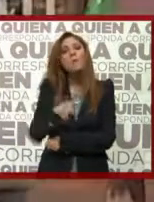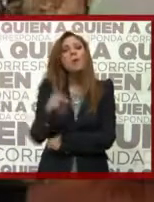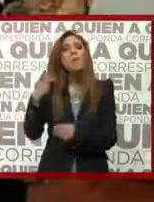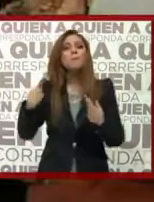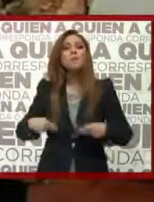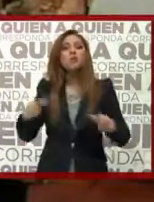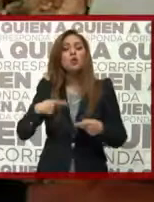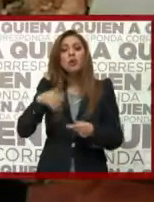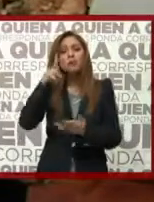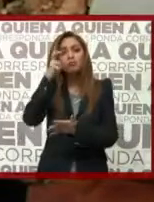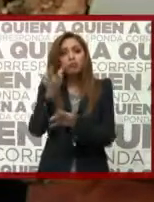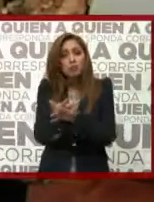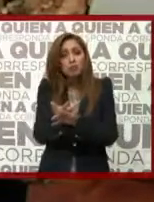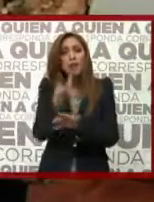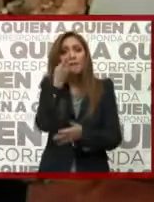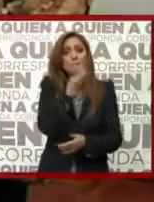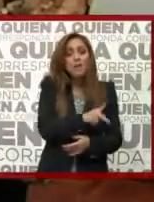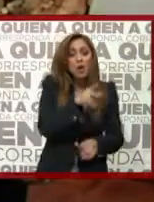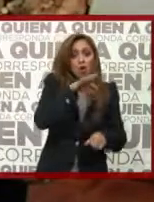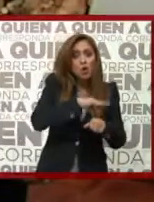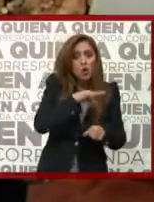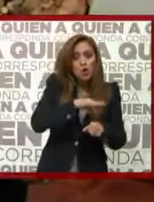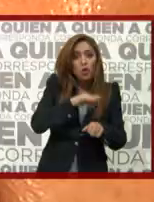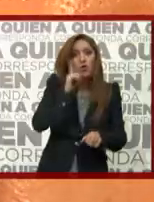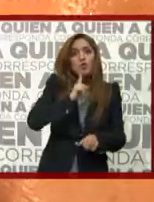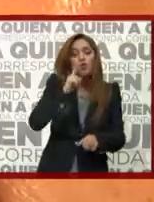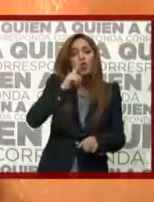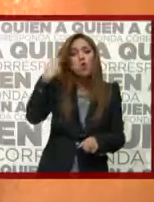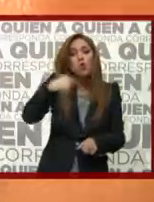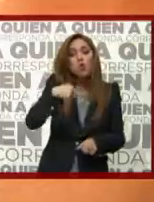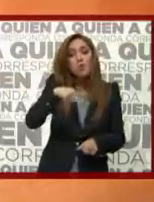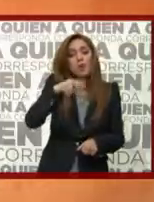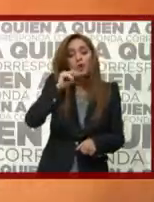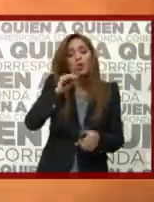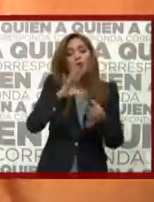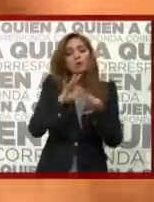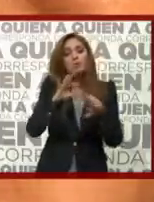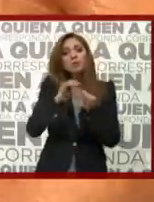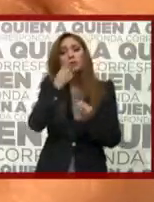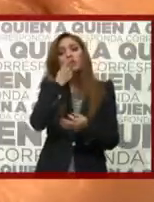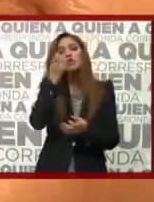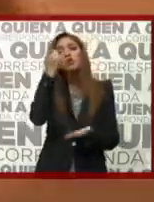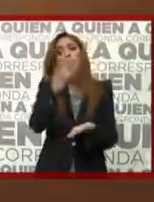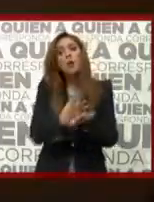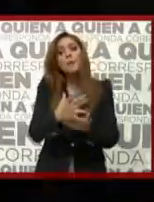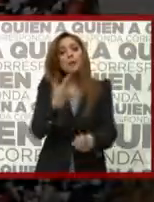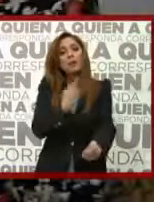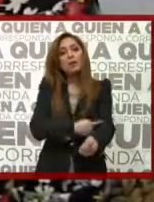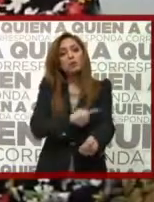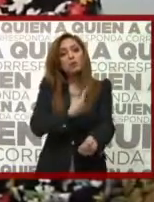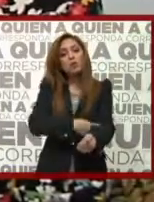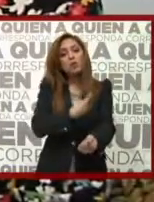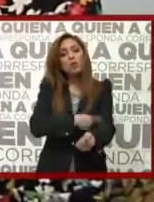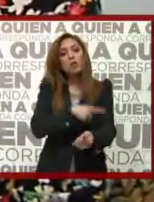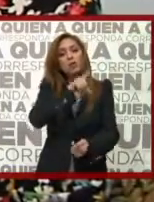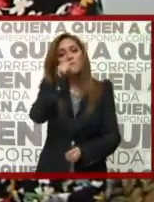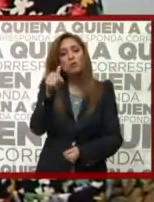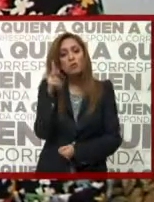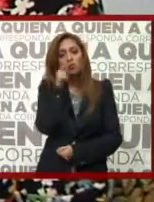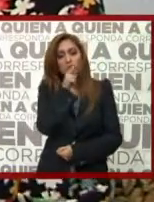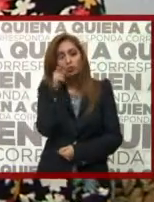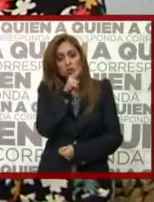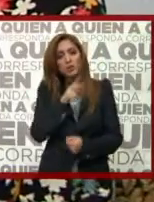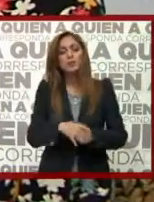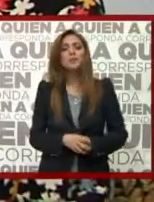limitado. Explica que la doctora que la atendió, cuyo nombre le fue negado, solo se limitó a poner suero y oxígeno. Sus brazos estaban color